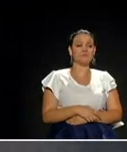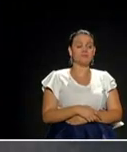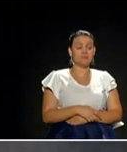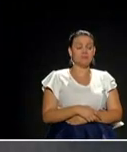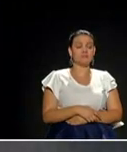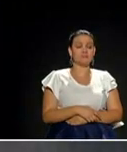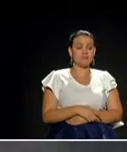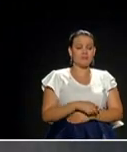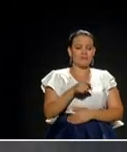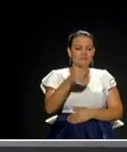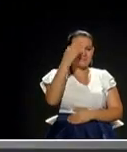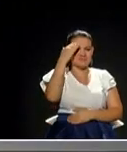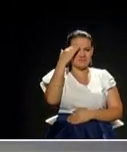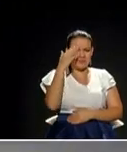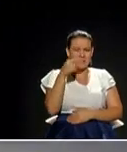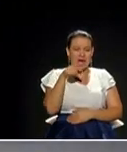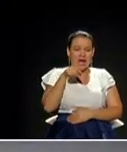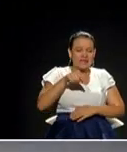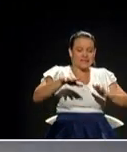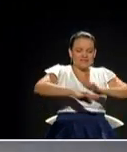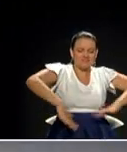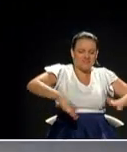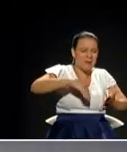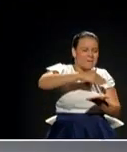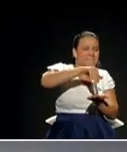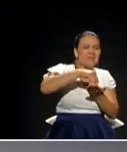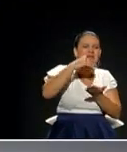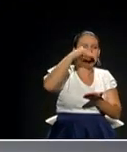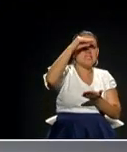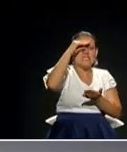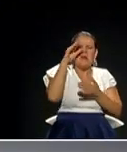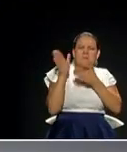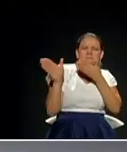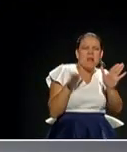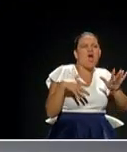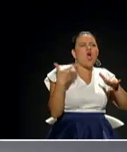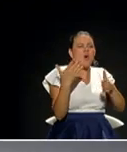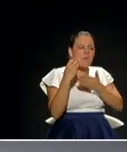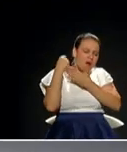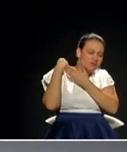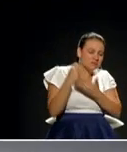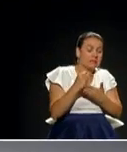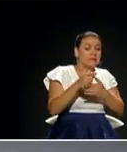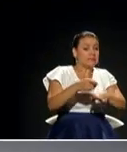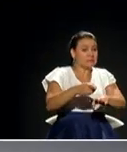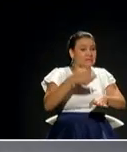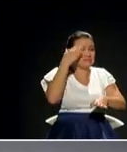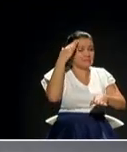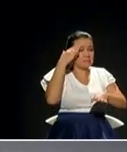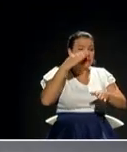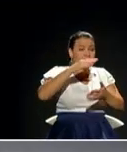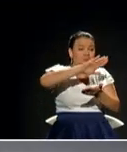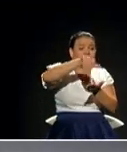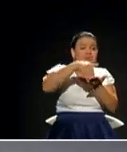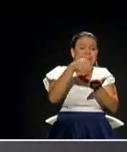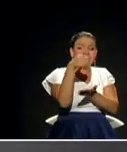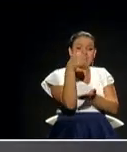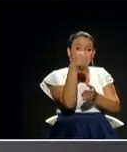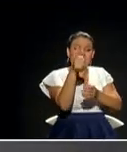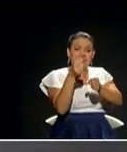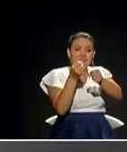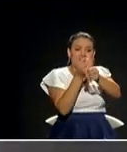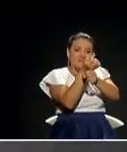intervención tiene para el centro de la ciudad y cuál va a ser su estrategia puntual de movilidad para esa zona para la comuna 10